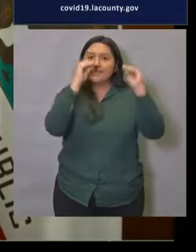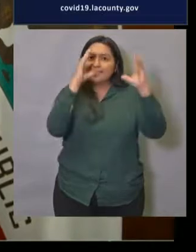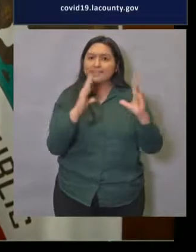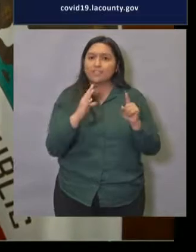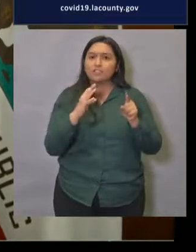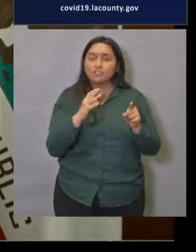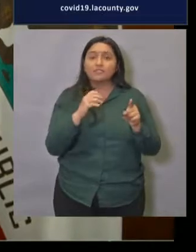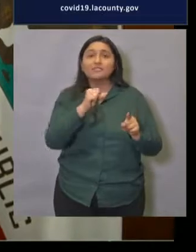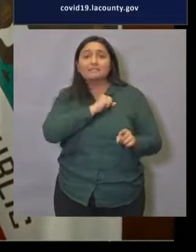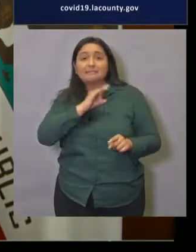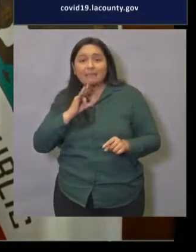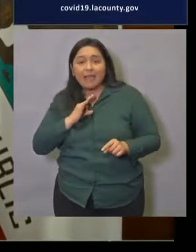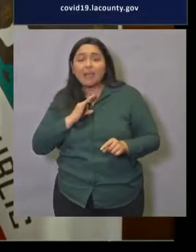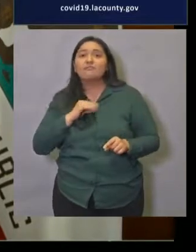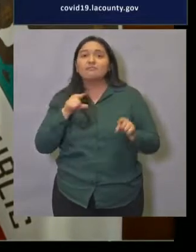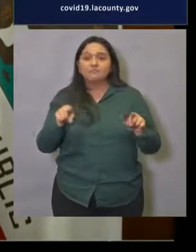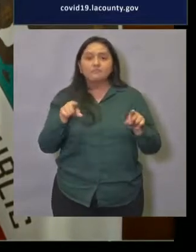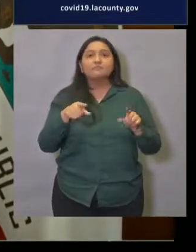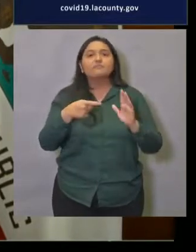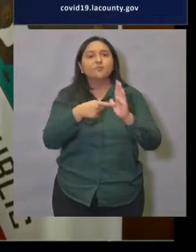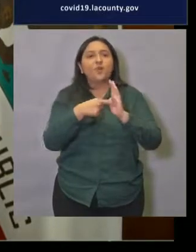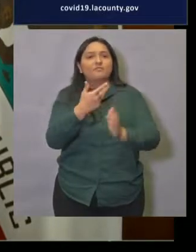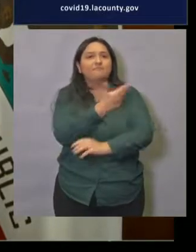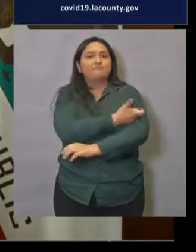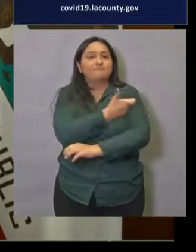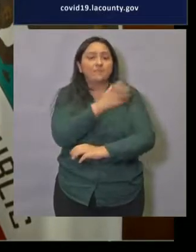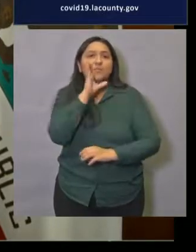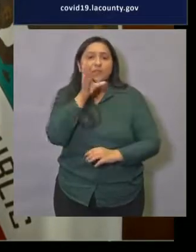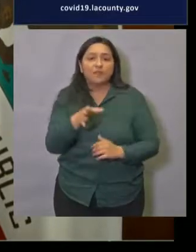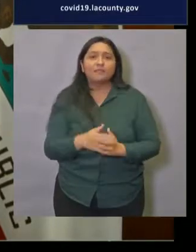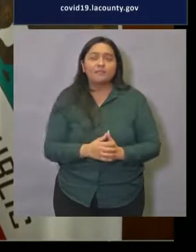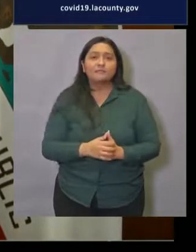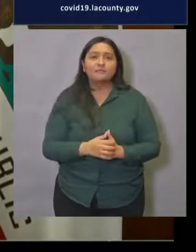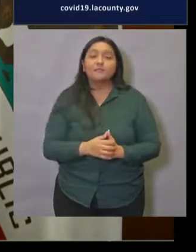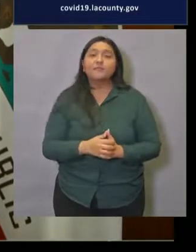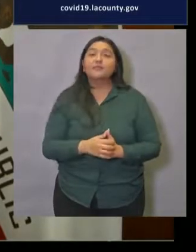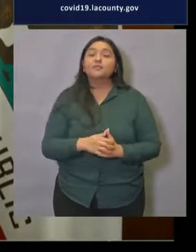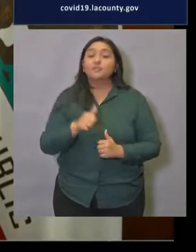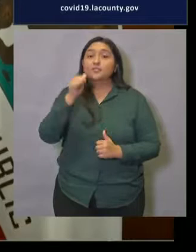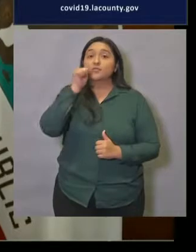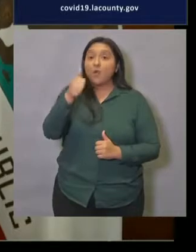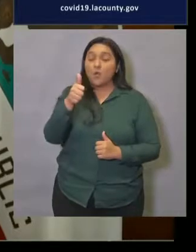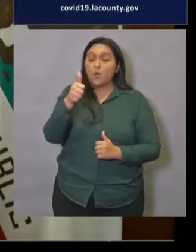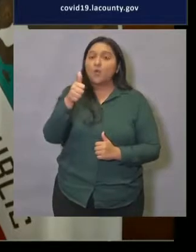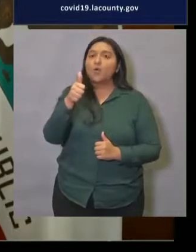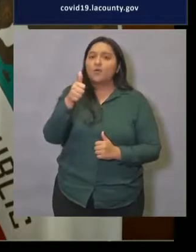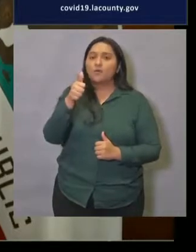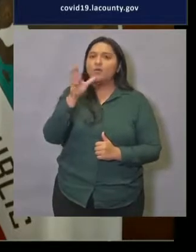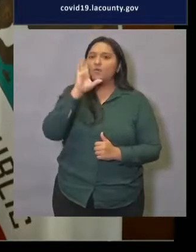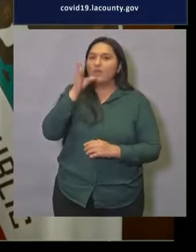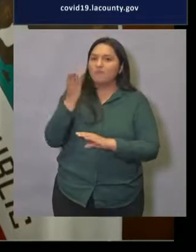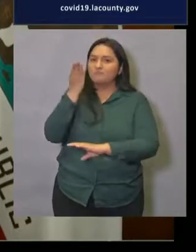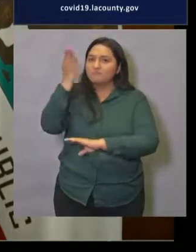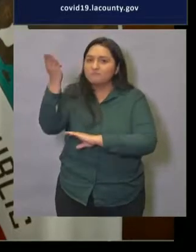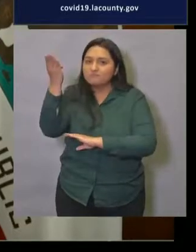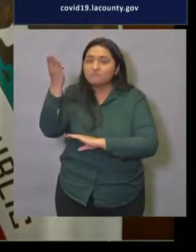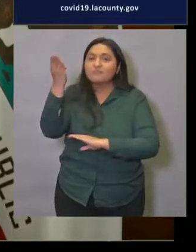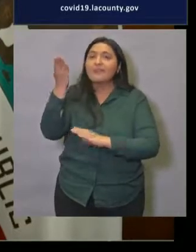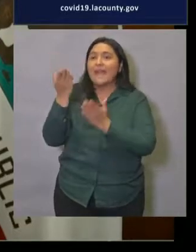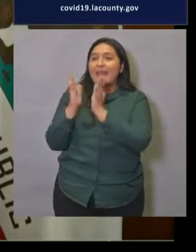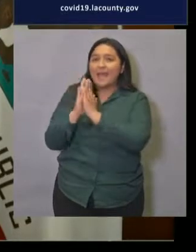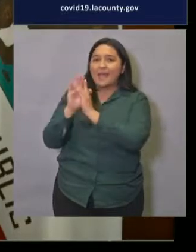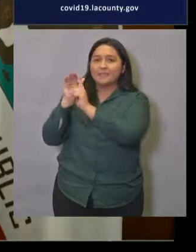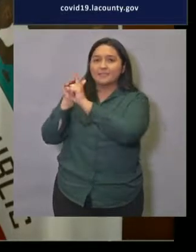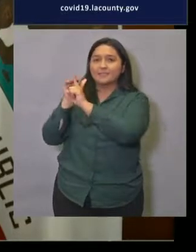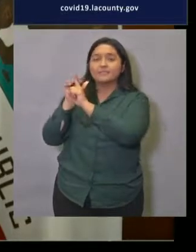y personal escolar. A través de una moción mañana en la mesa directiva, le voy a pedir a